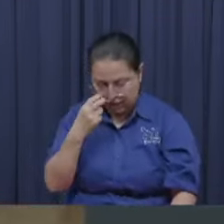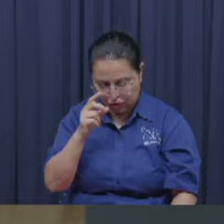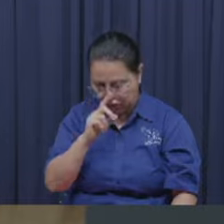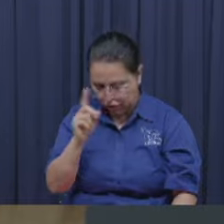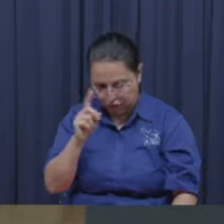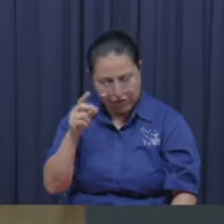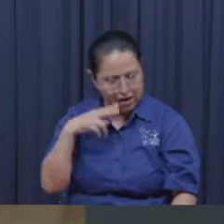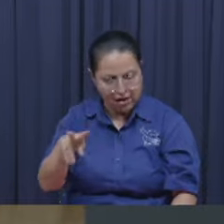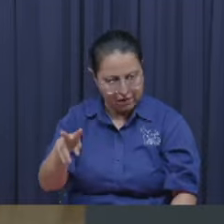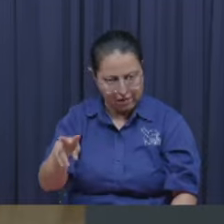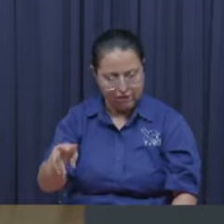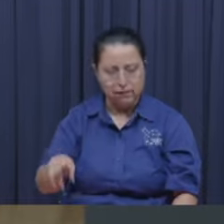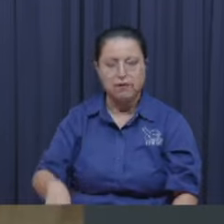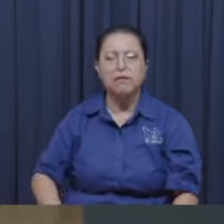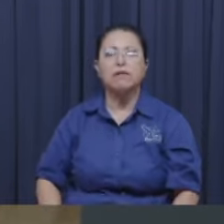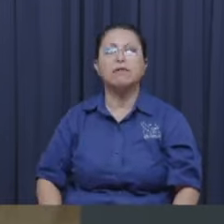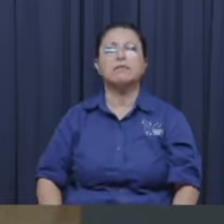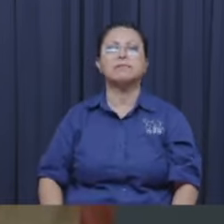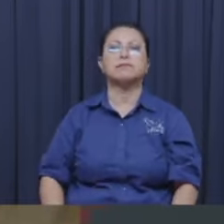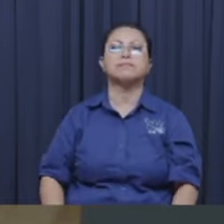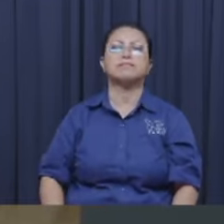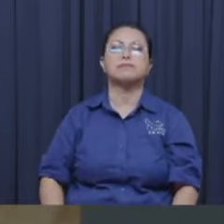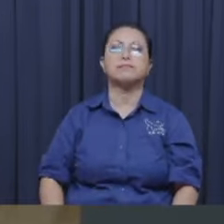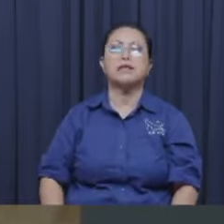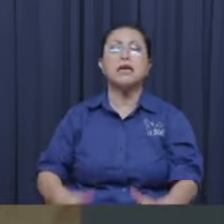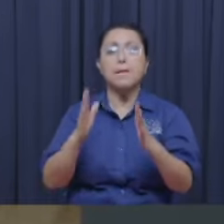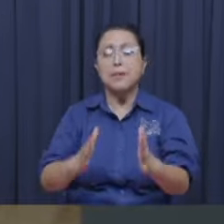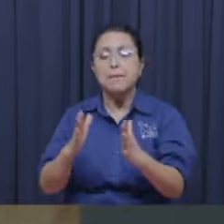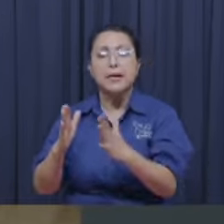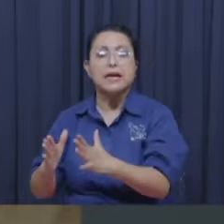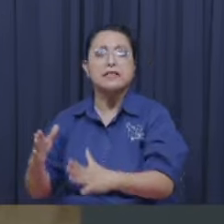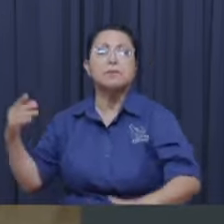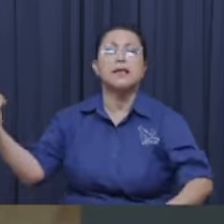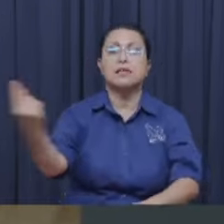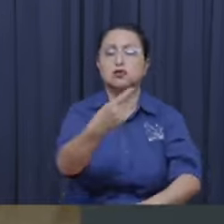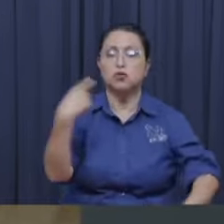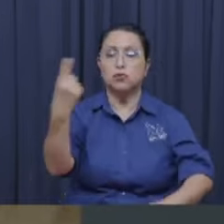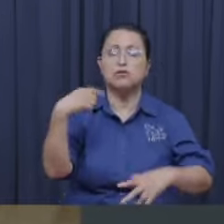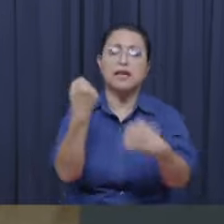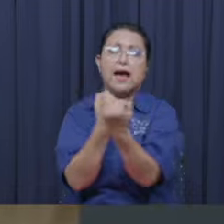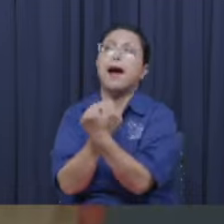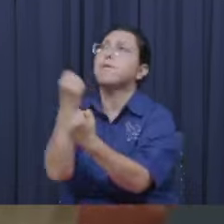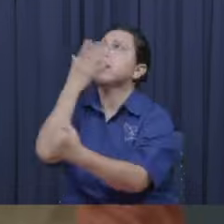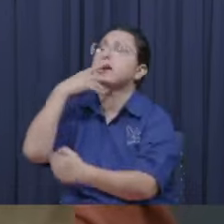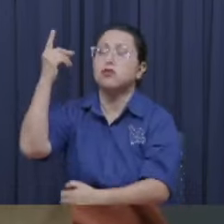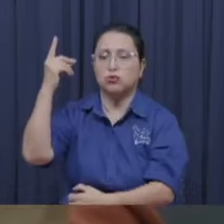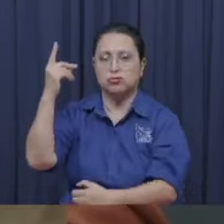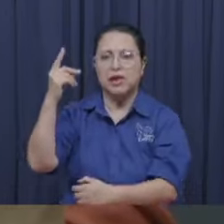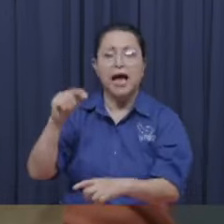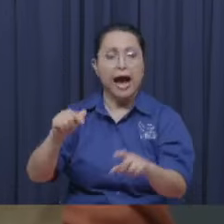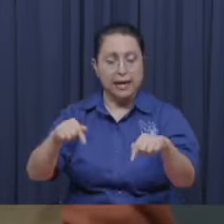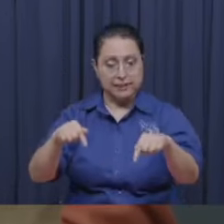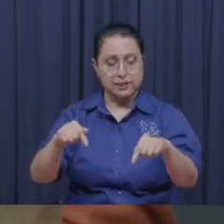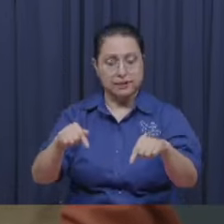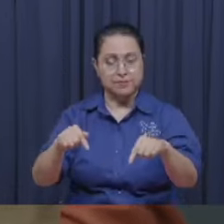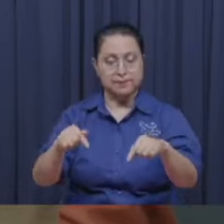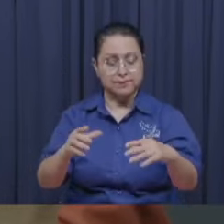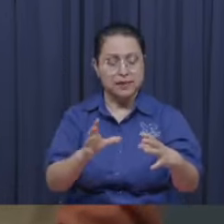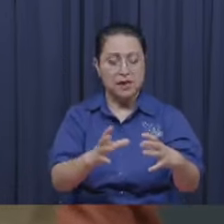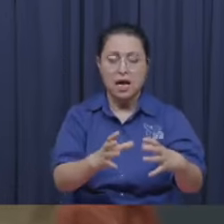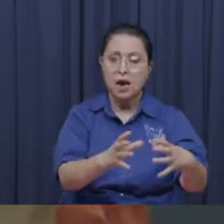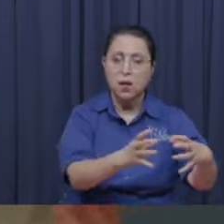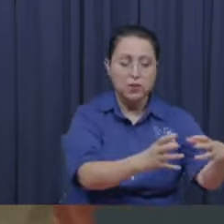para los que le amamos. Entonces ahí empieza a haber como una separación en